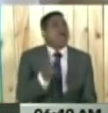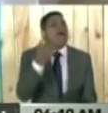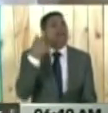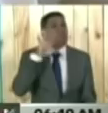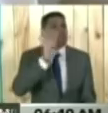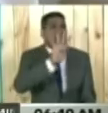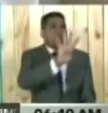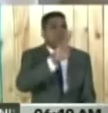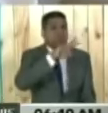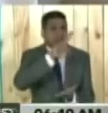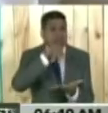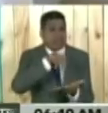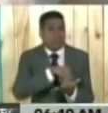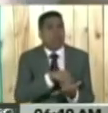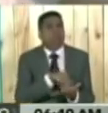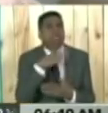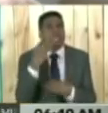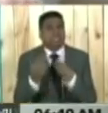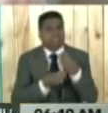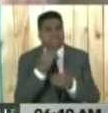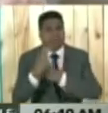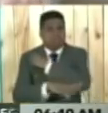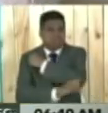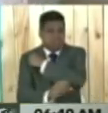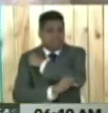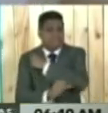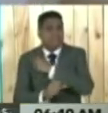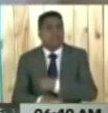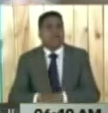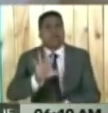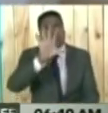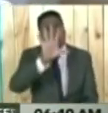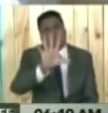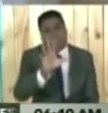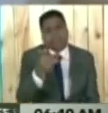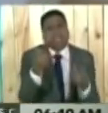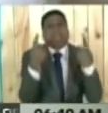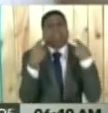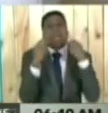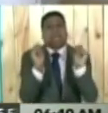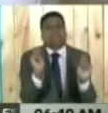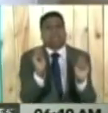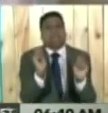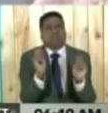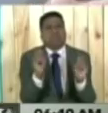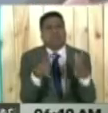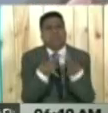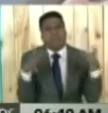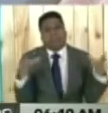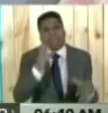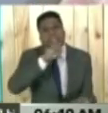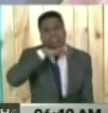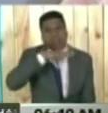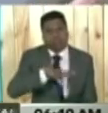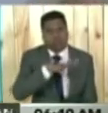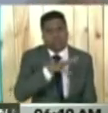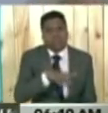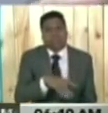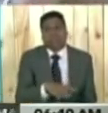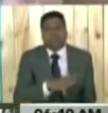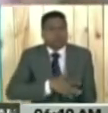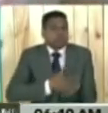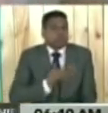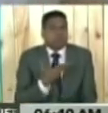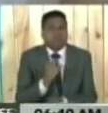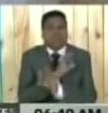República ellos hicieron fraude. Bueno, en la Quinta pretendieron hacer el más grande de la historia, pero no pudieron. No